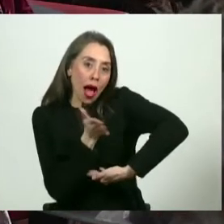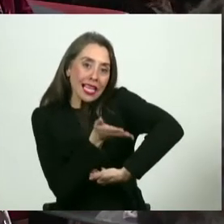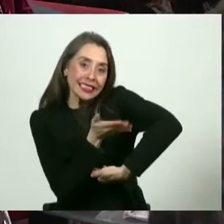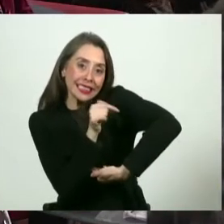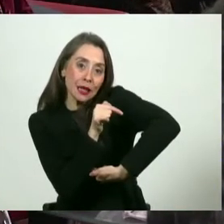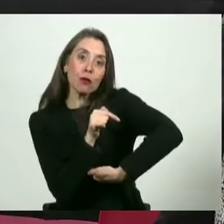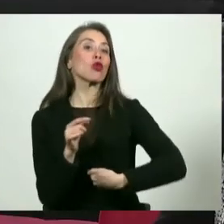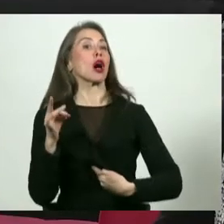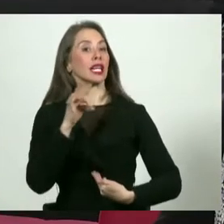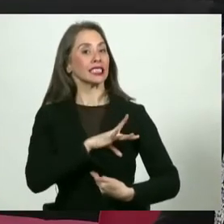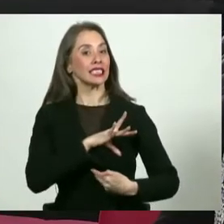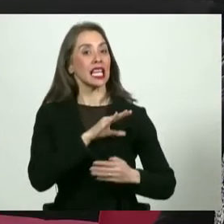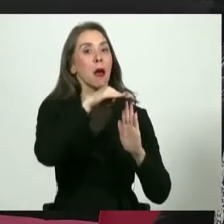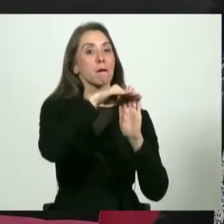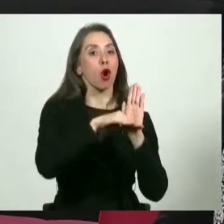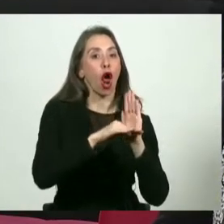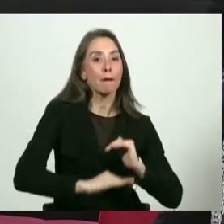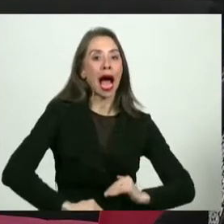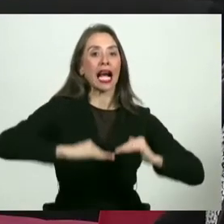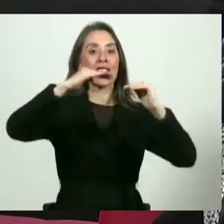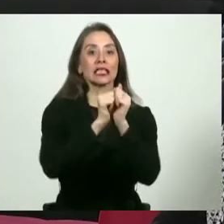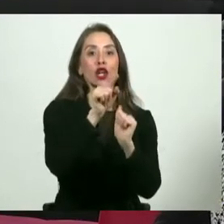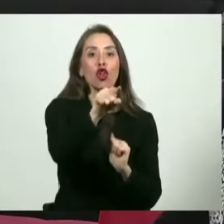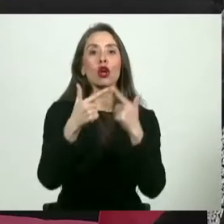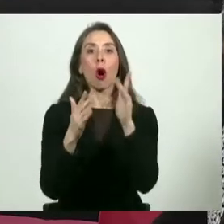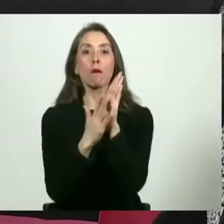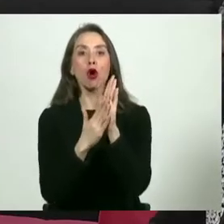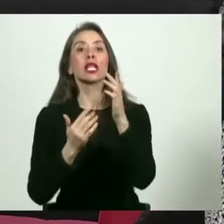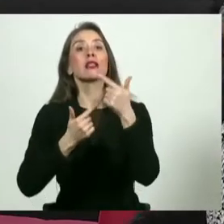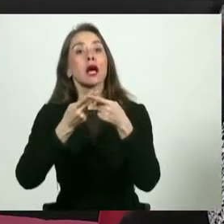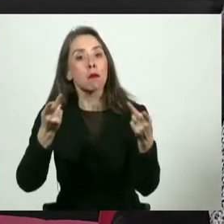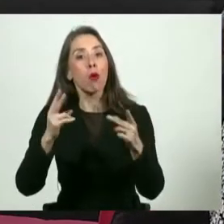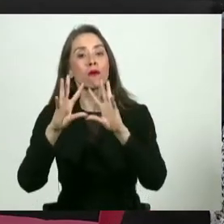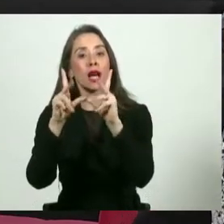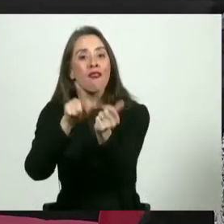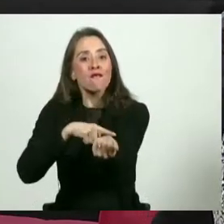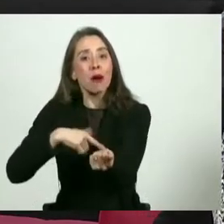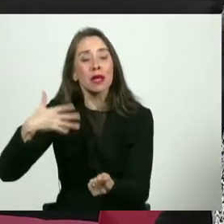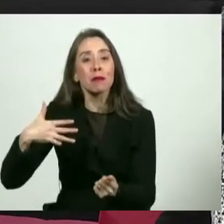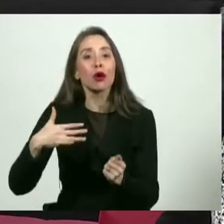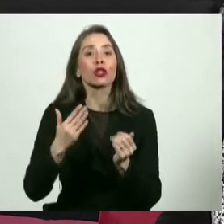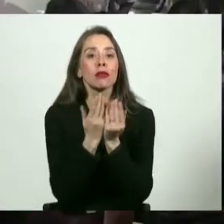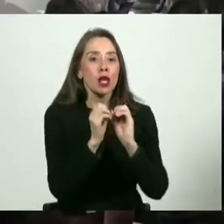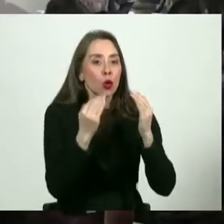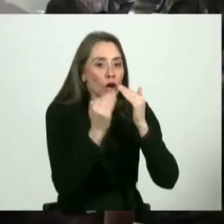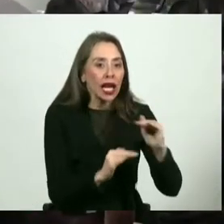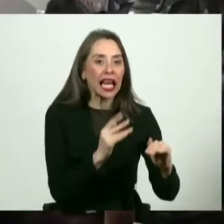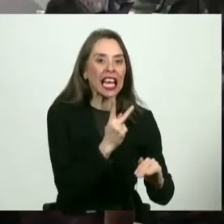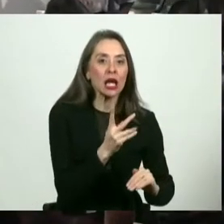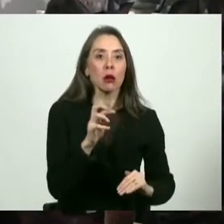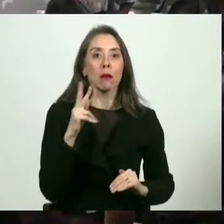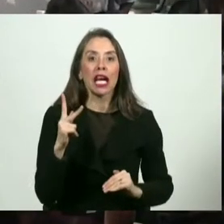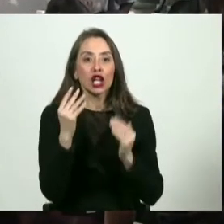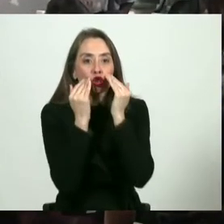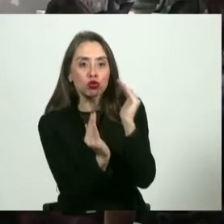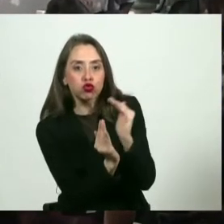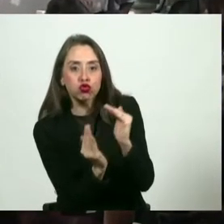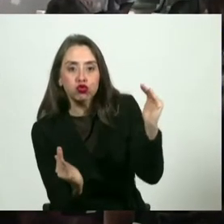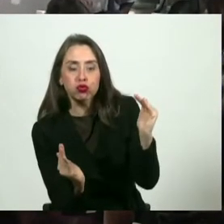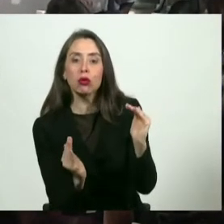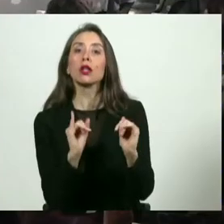el rol que cumple Chile Crece Contigo, crece las políticas públicas, la familia es muy importante, la educación preescolar. Luego, ¿cómo generamos condiciones